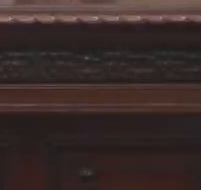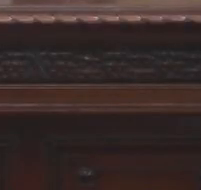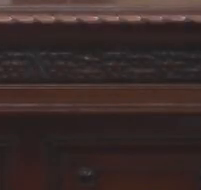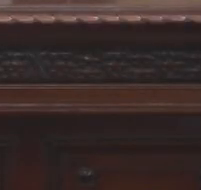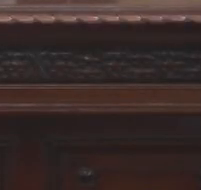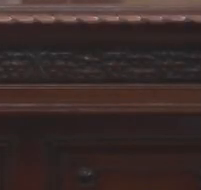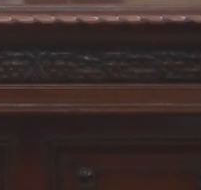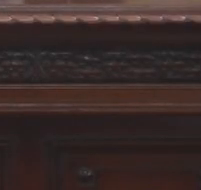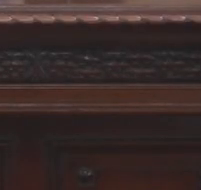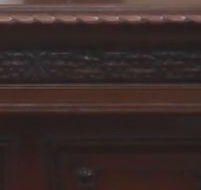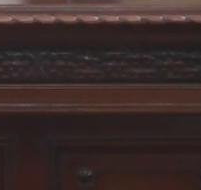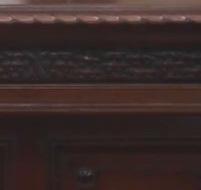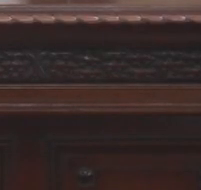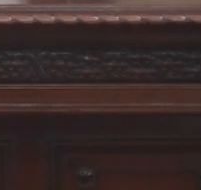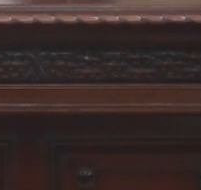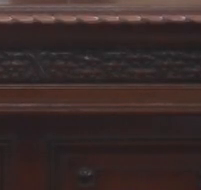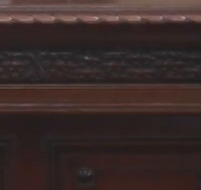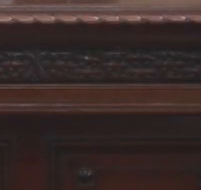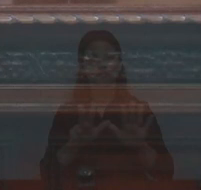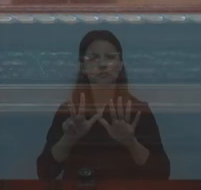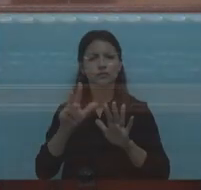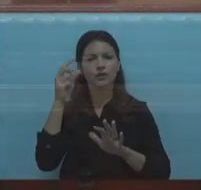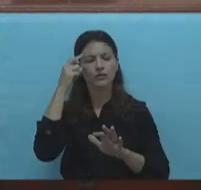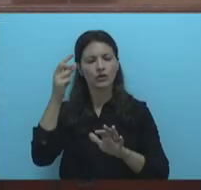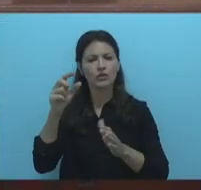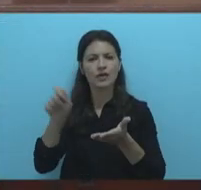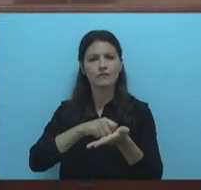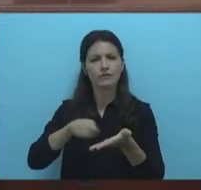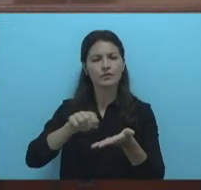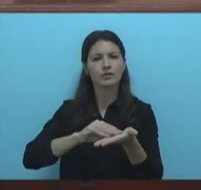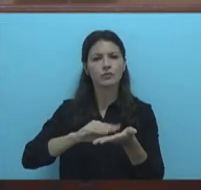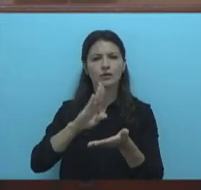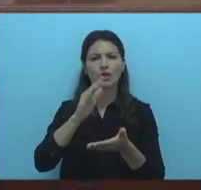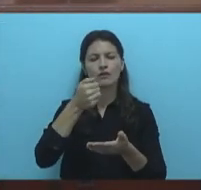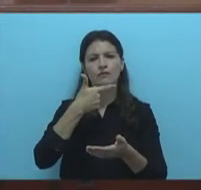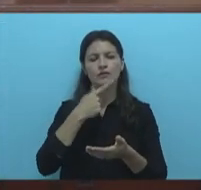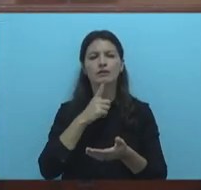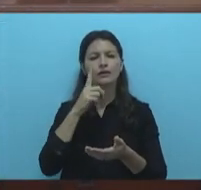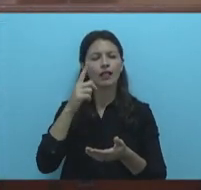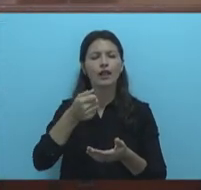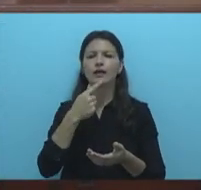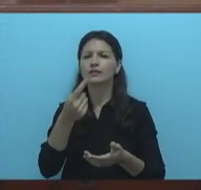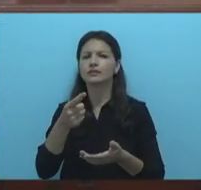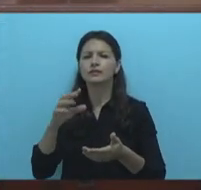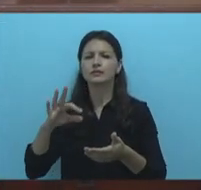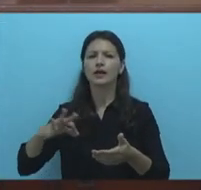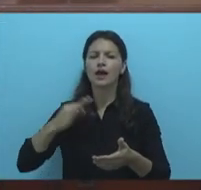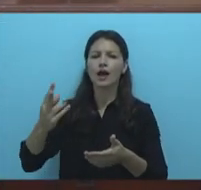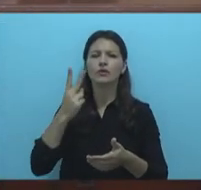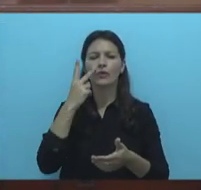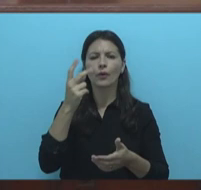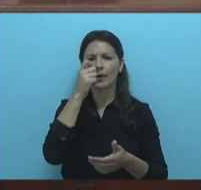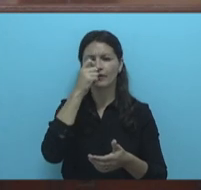Proyecto de ley 46.810 del diputado Bastía, por el cual se declara el año 2023 como el año de la restauración de la